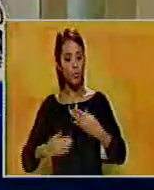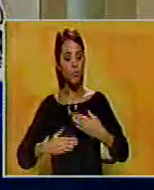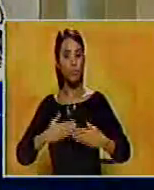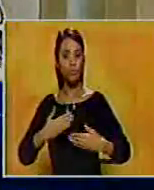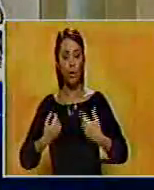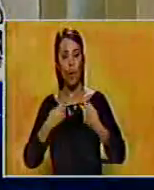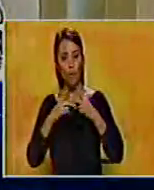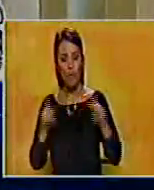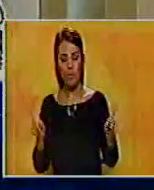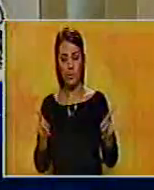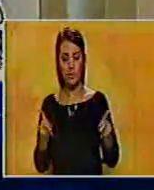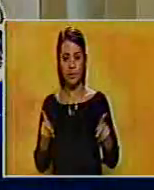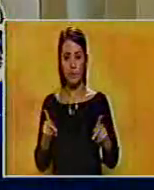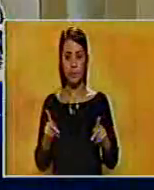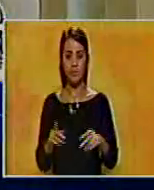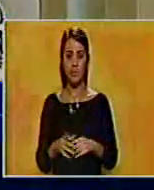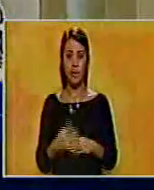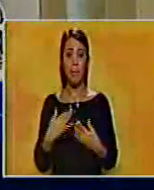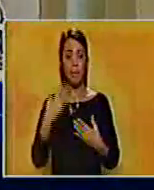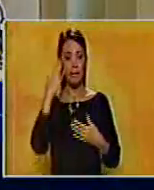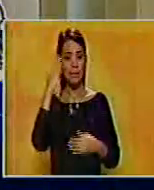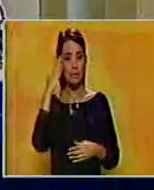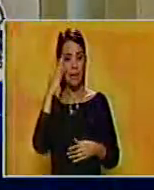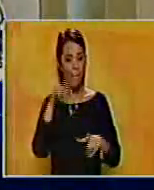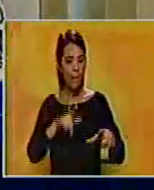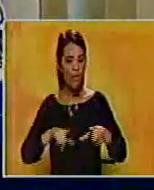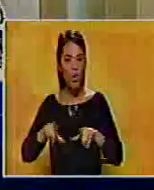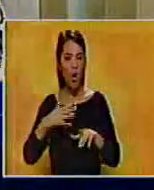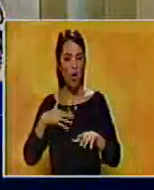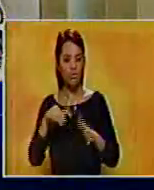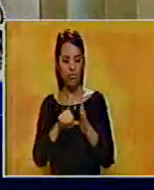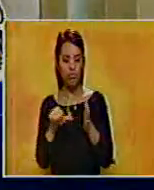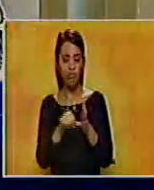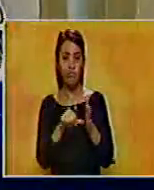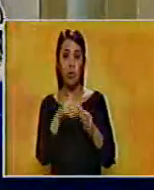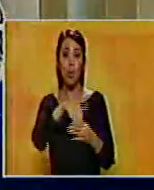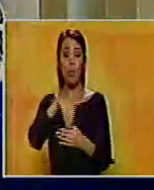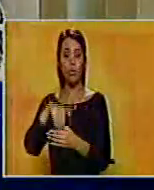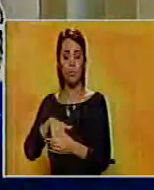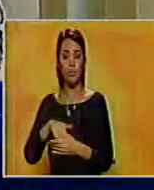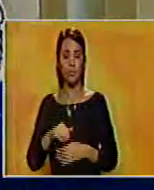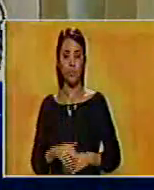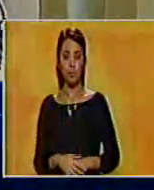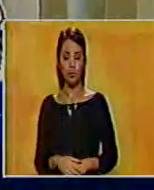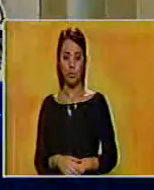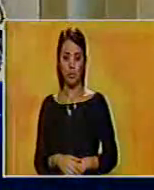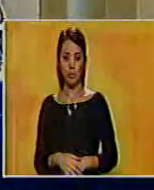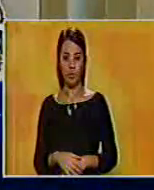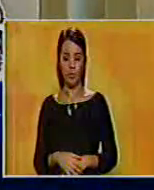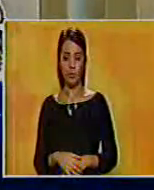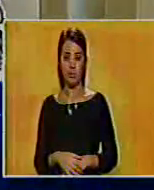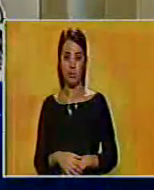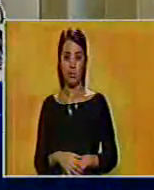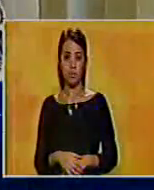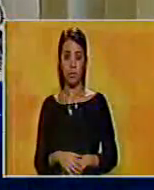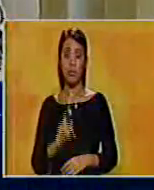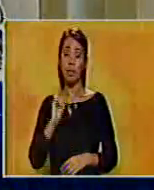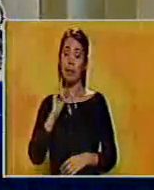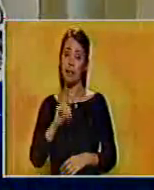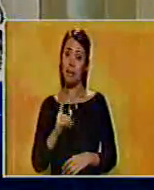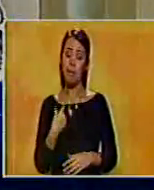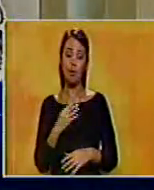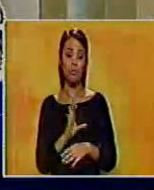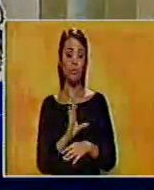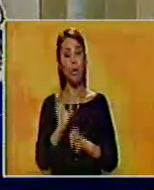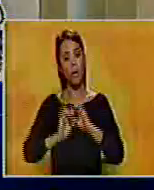difusión pública posible para conocimiento de los electores. Se realizarán todas las